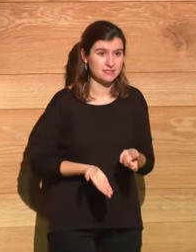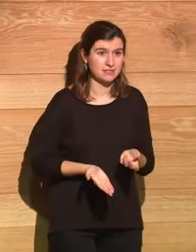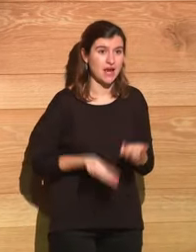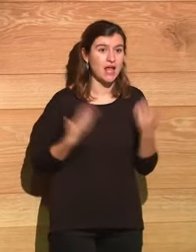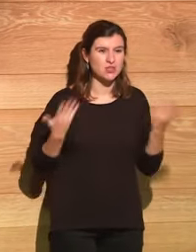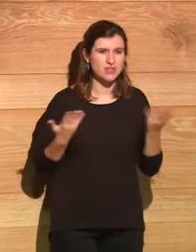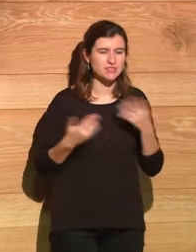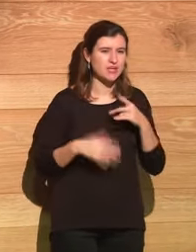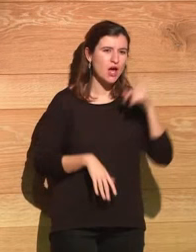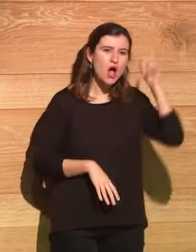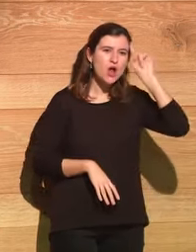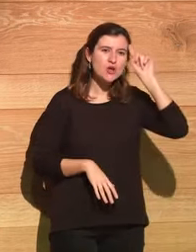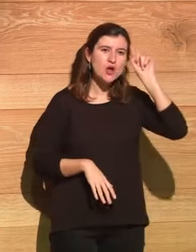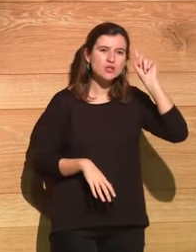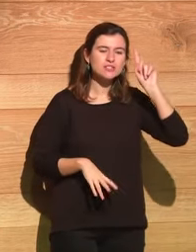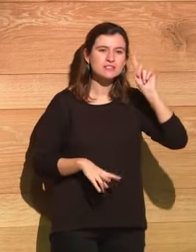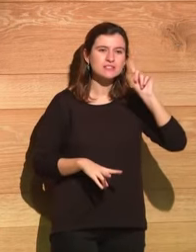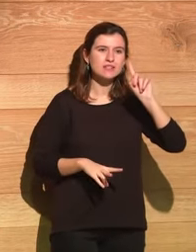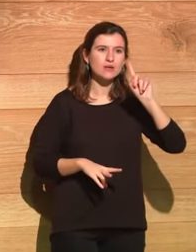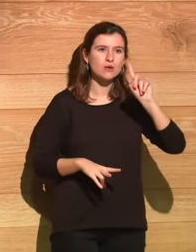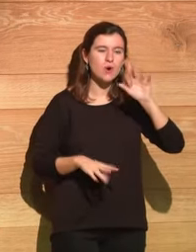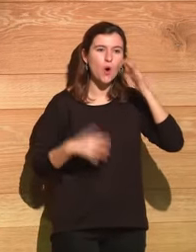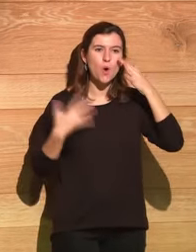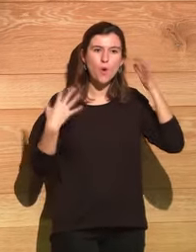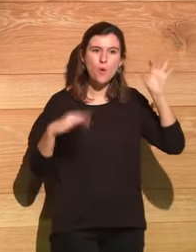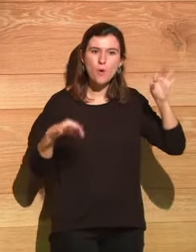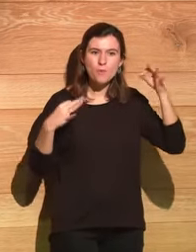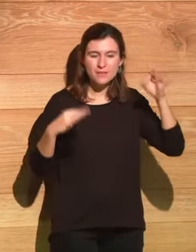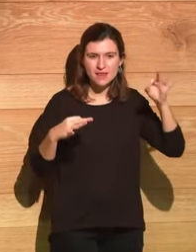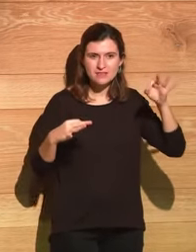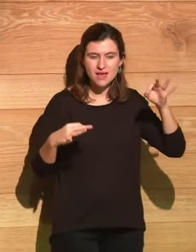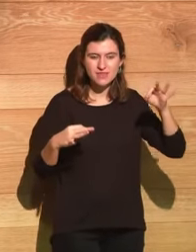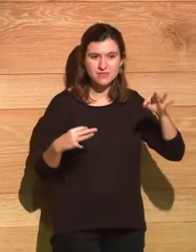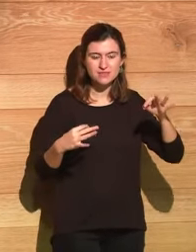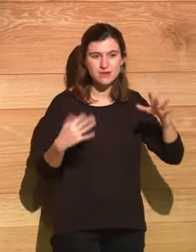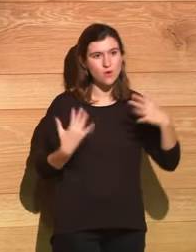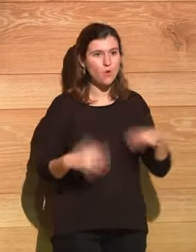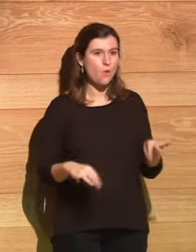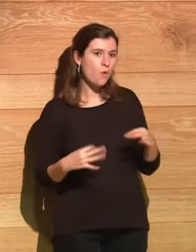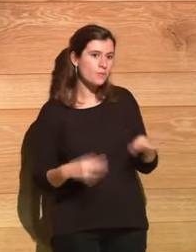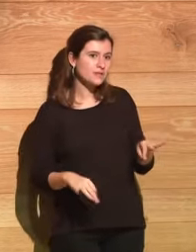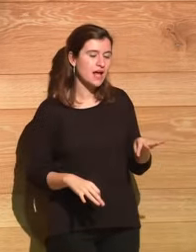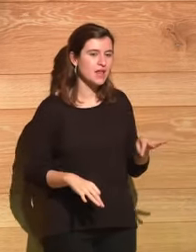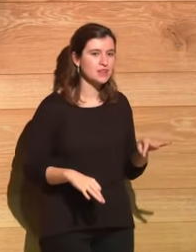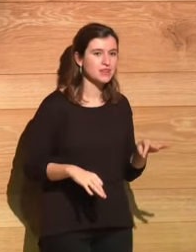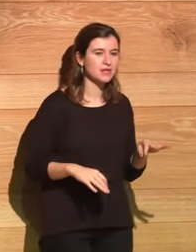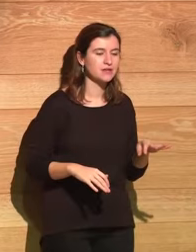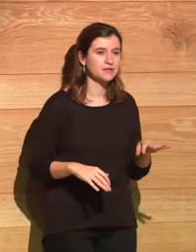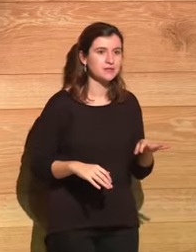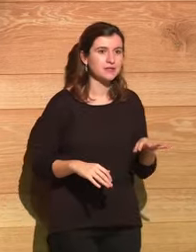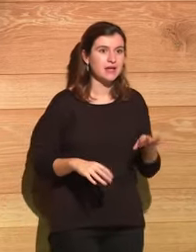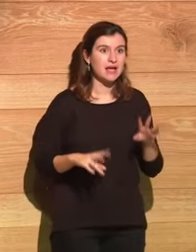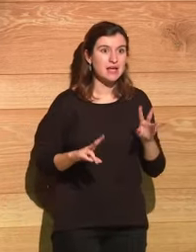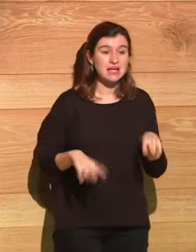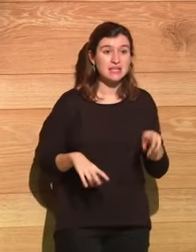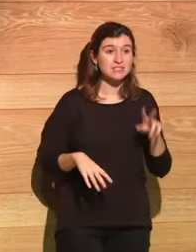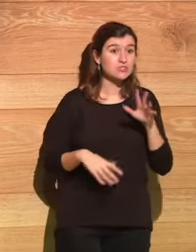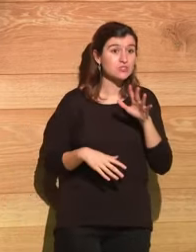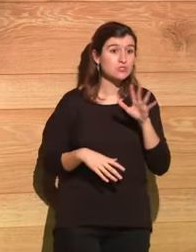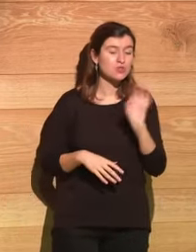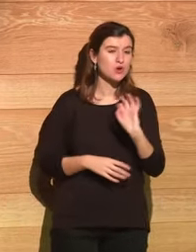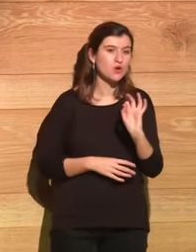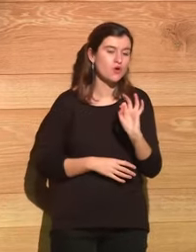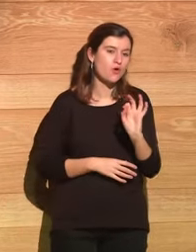No sé si es tanto, quizás si es algo de humildad, que también a veces la humildad o la modestia, ¿no?